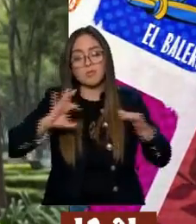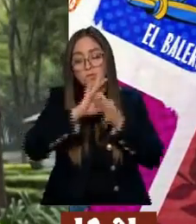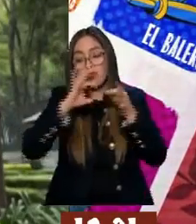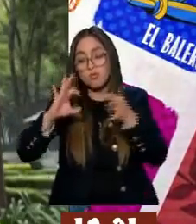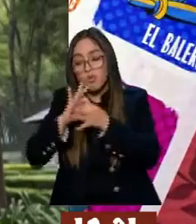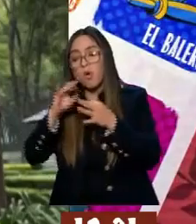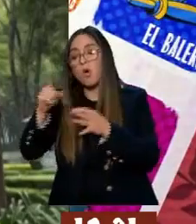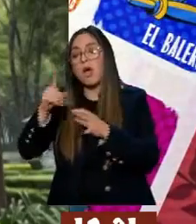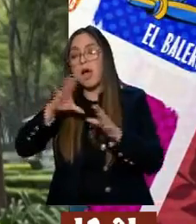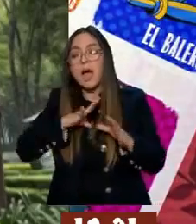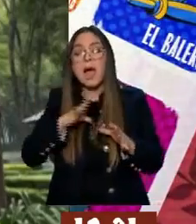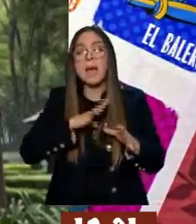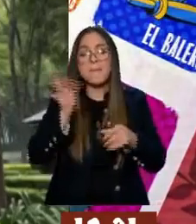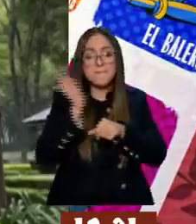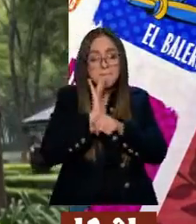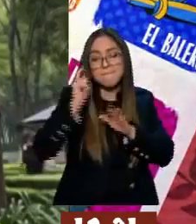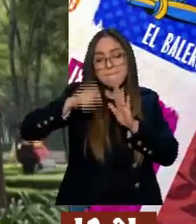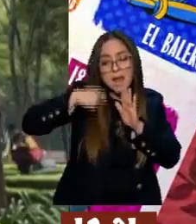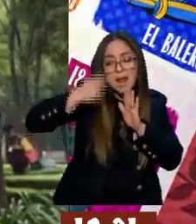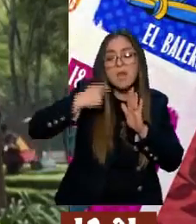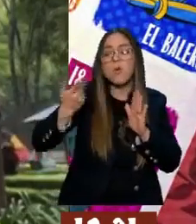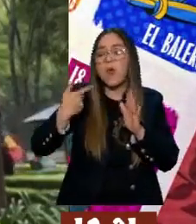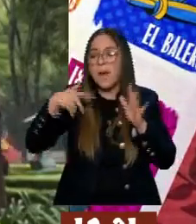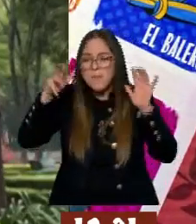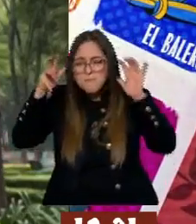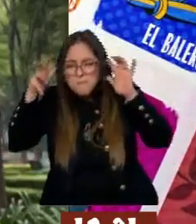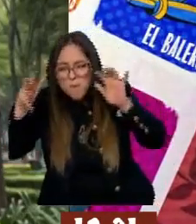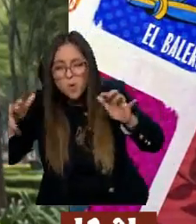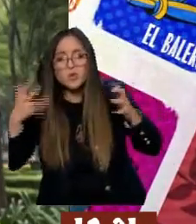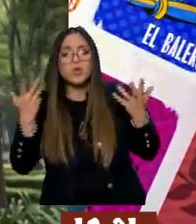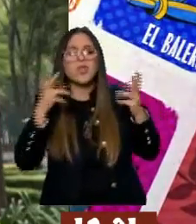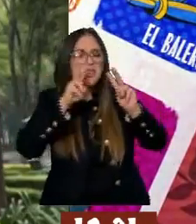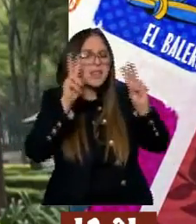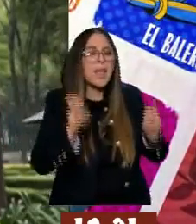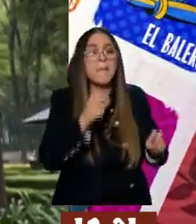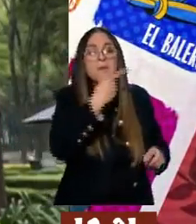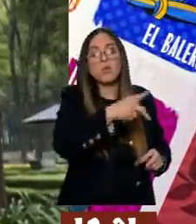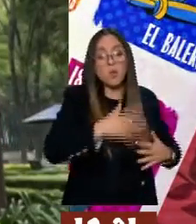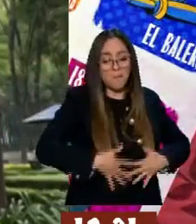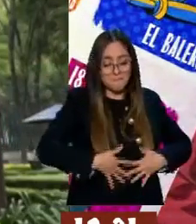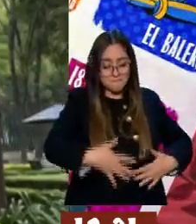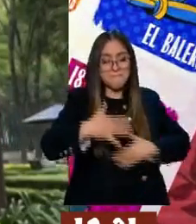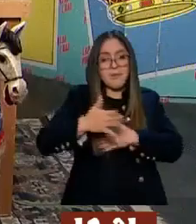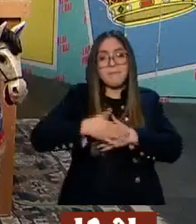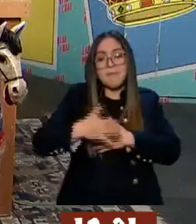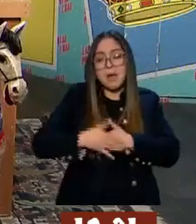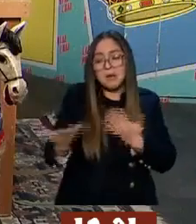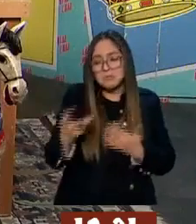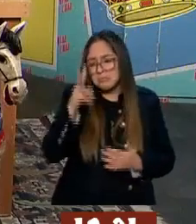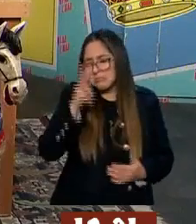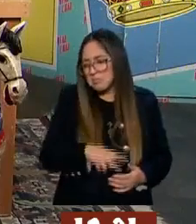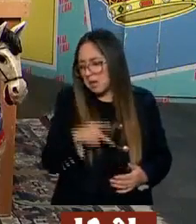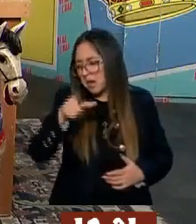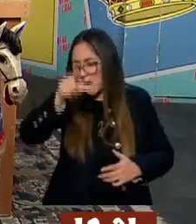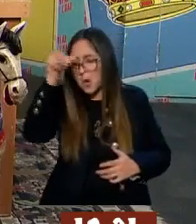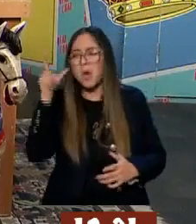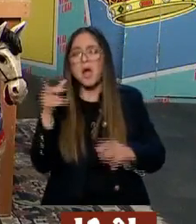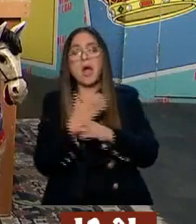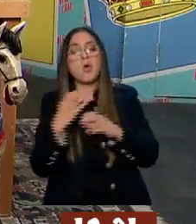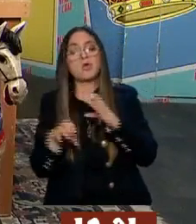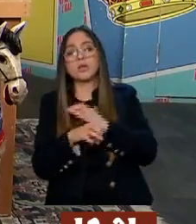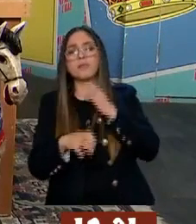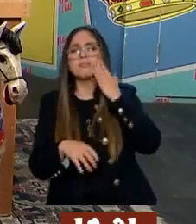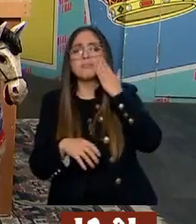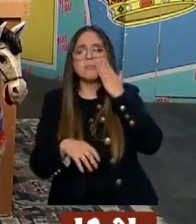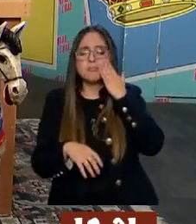que tiene monstruos, que habla sobre la maternidad, que es una cosa loca, sí. Oye, pues está, ya se antojó. ¿En